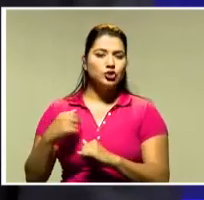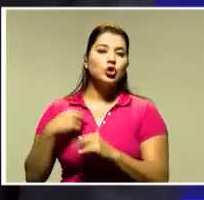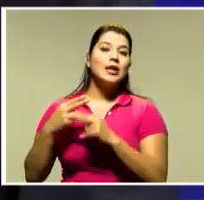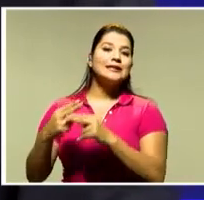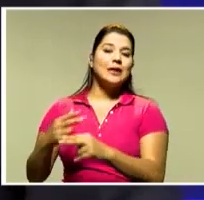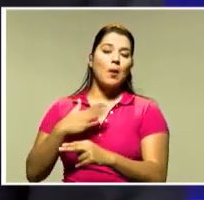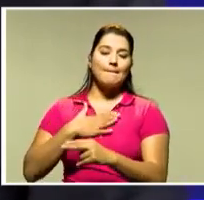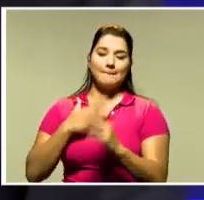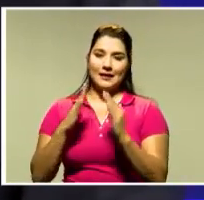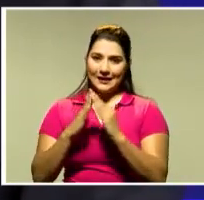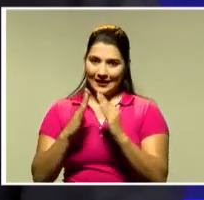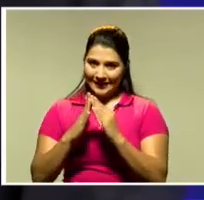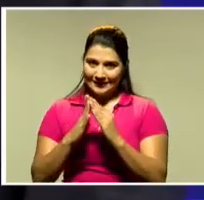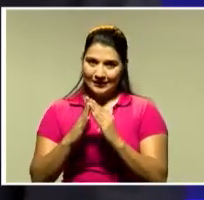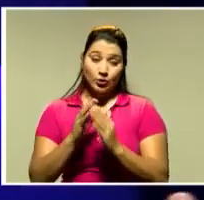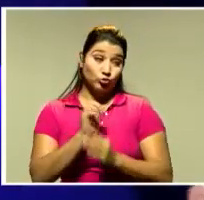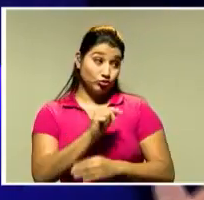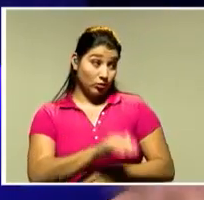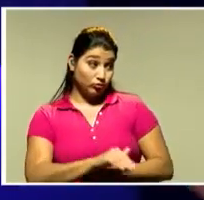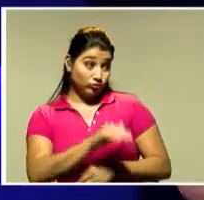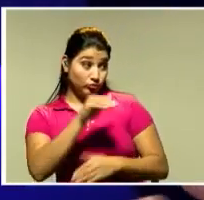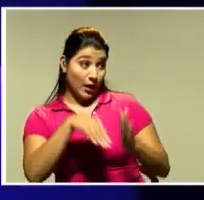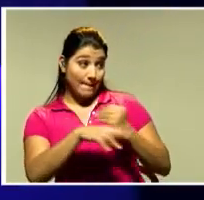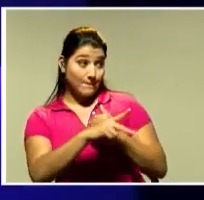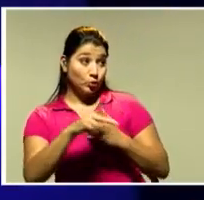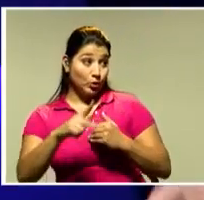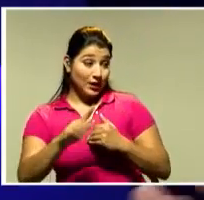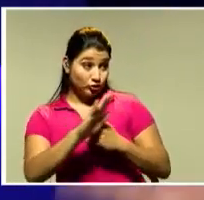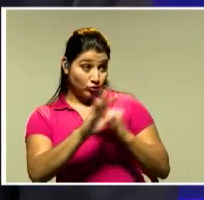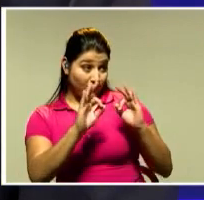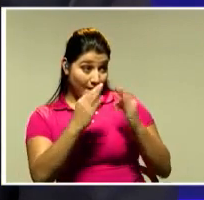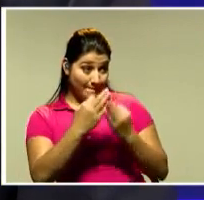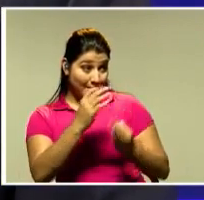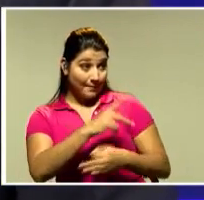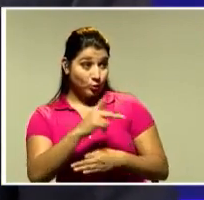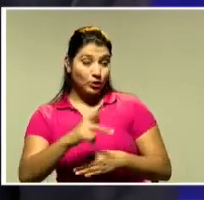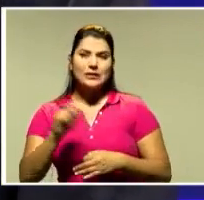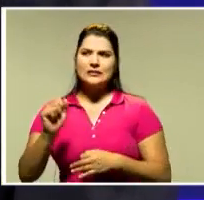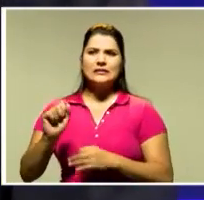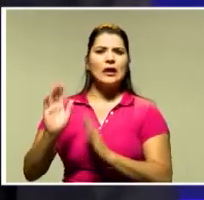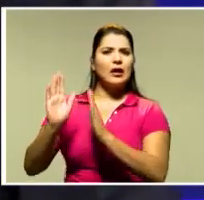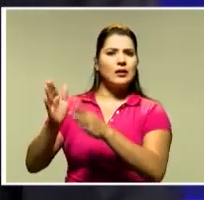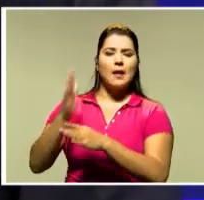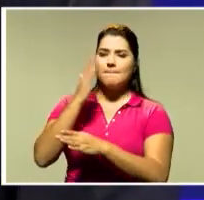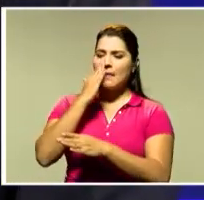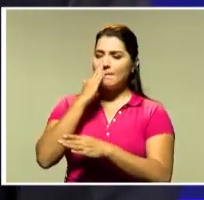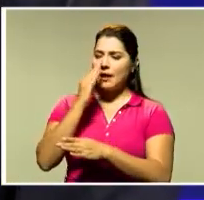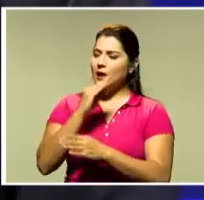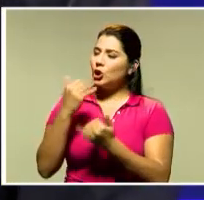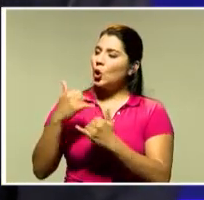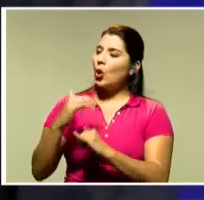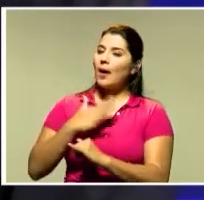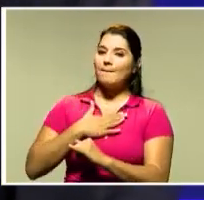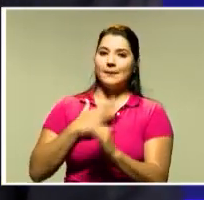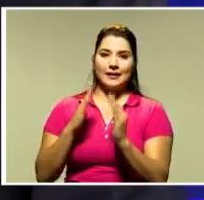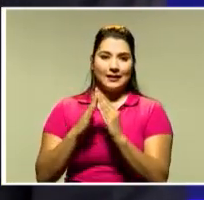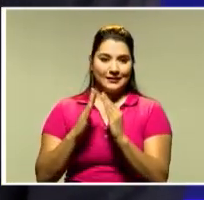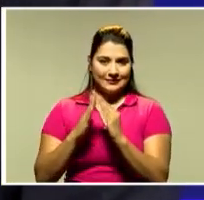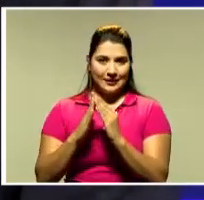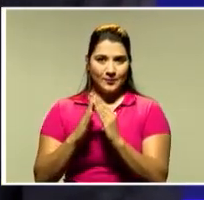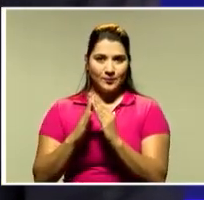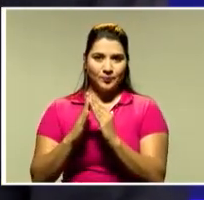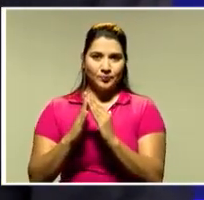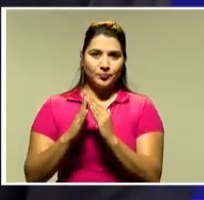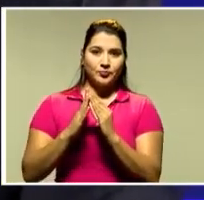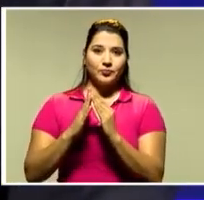mi casa, a la casa. Es criado en Punta Arenas, su familia está en Punta Arenas. Allá está mamá y sigue siendo mi casa, la